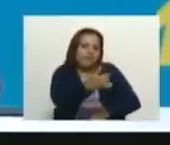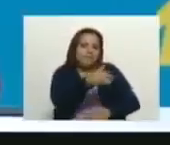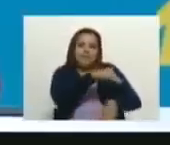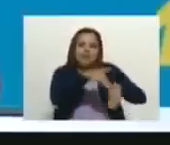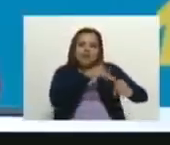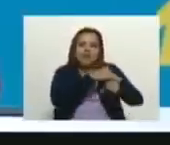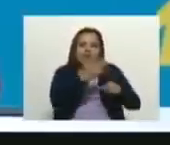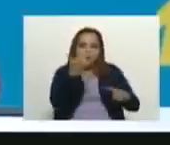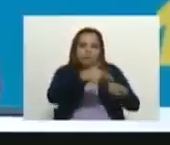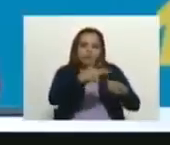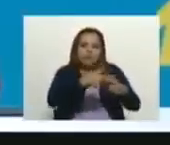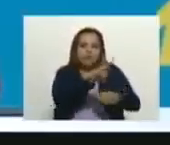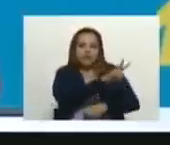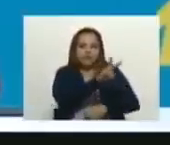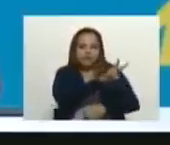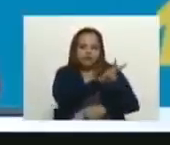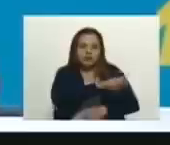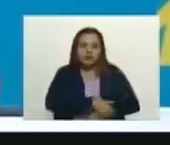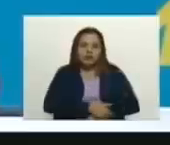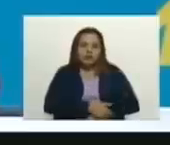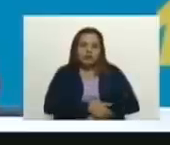Tellechea, ¿escuchaste la propuesta